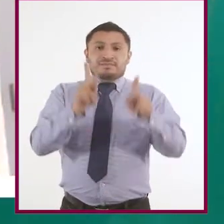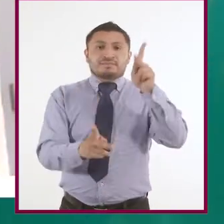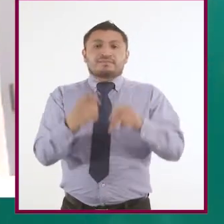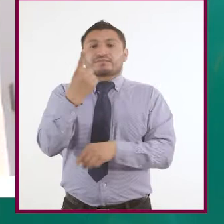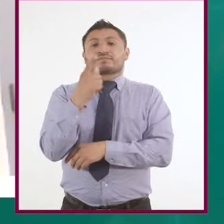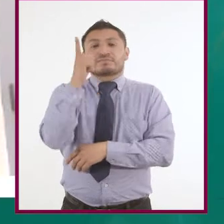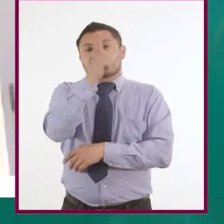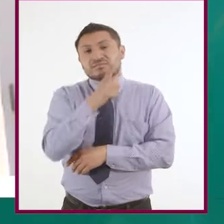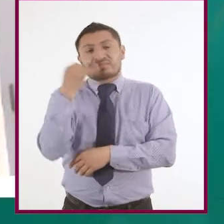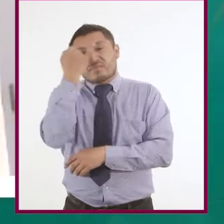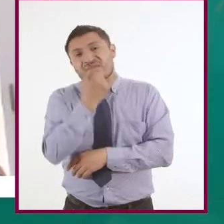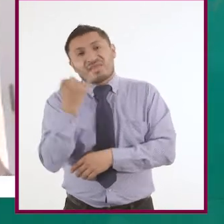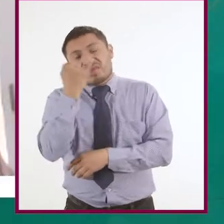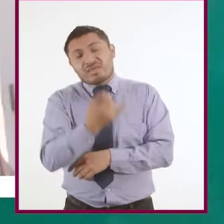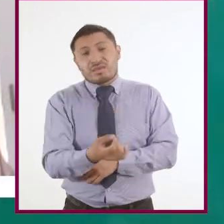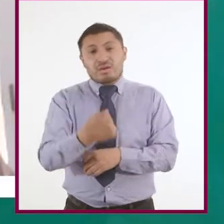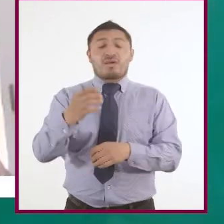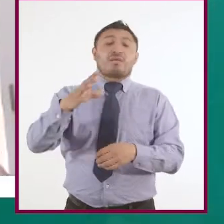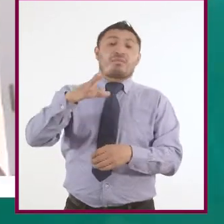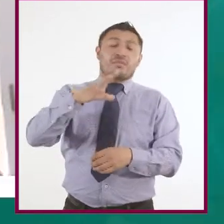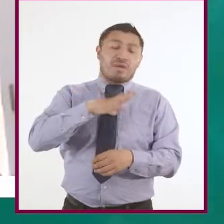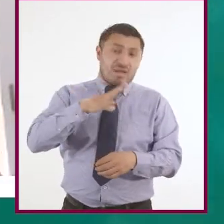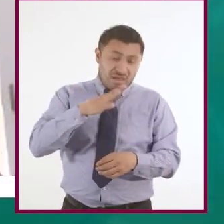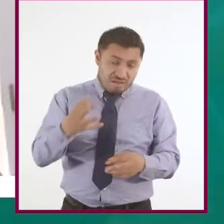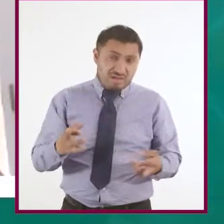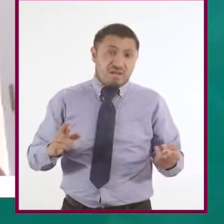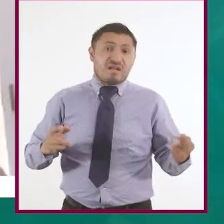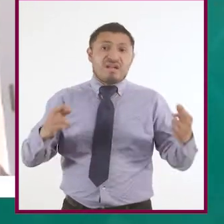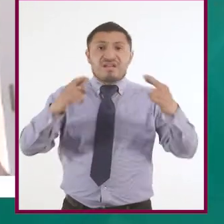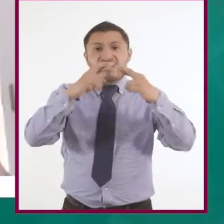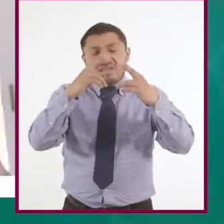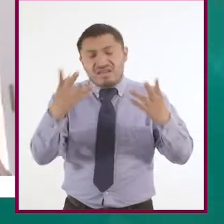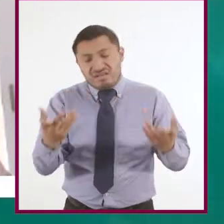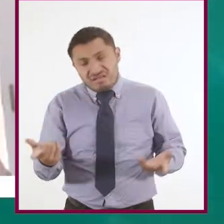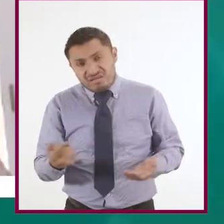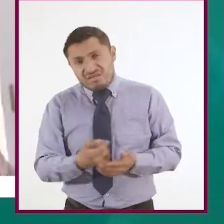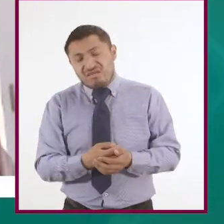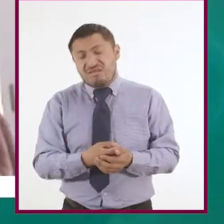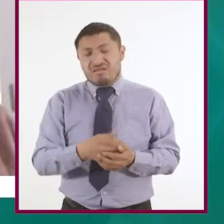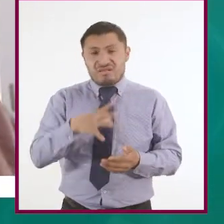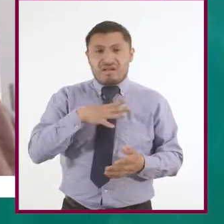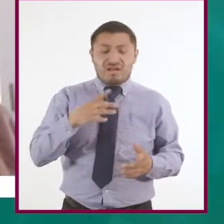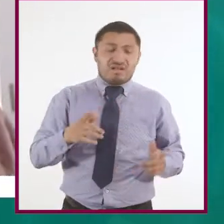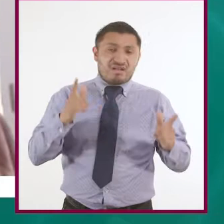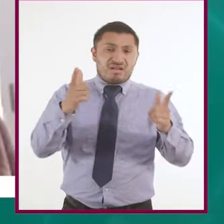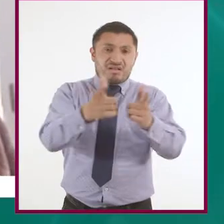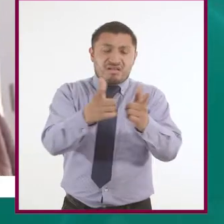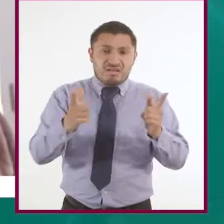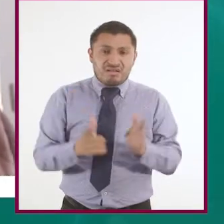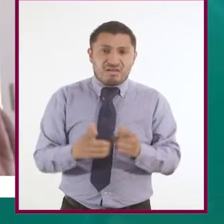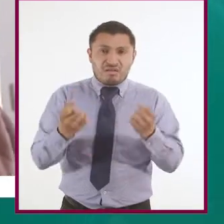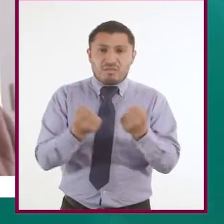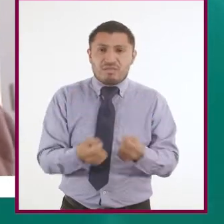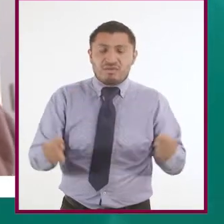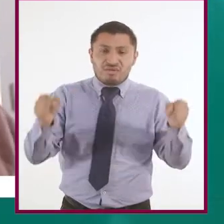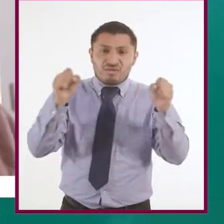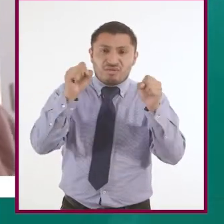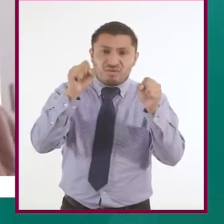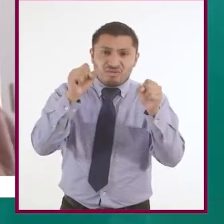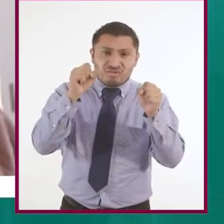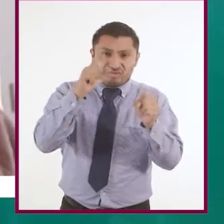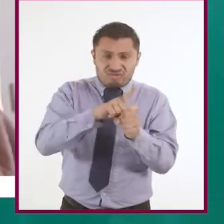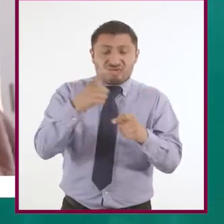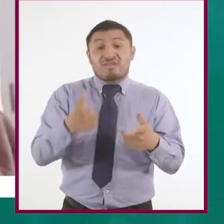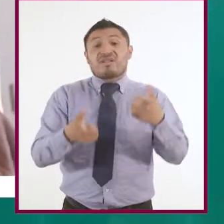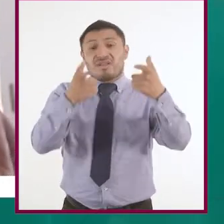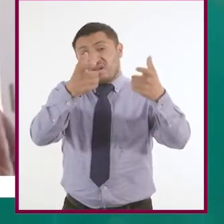idioma, incluso seguir o no una religión, un cierto sector socioeconómico. Entonces, desde que nacemos